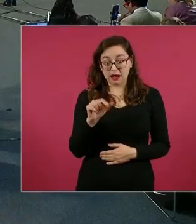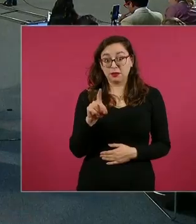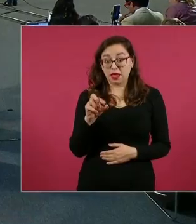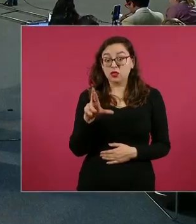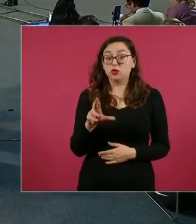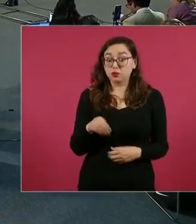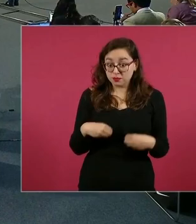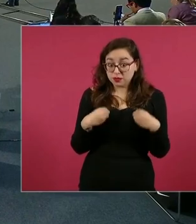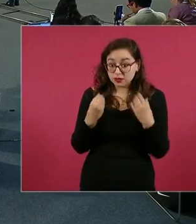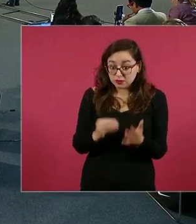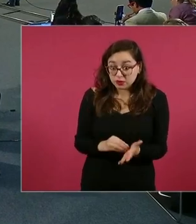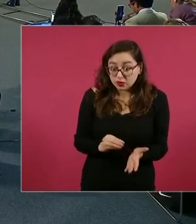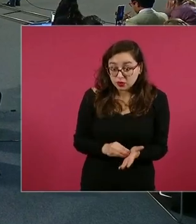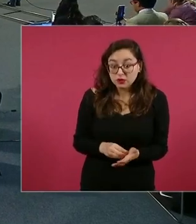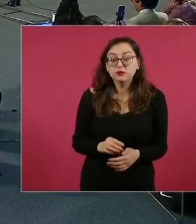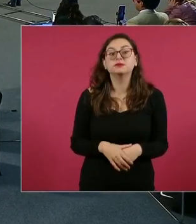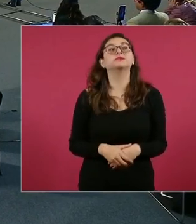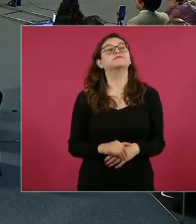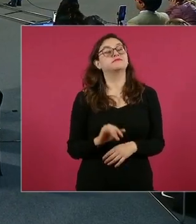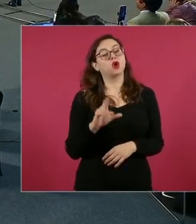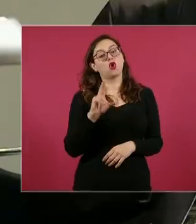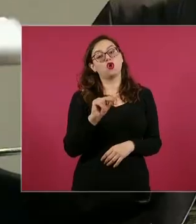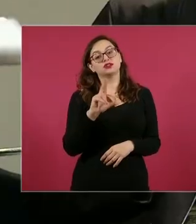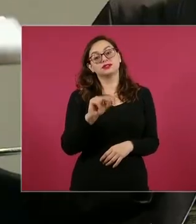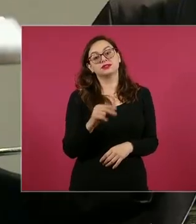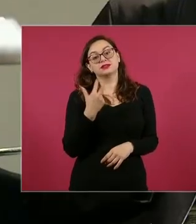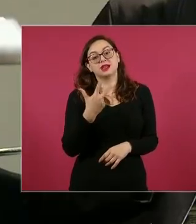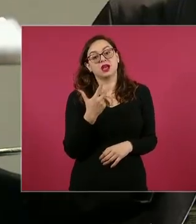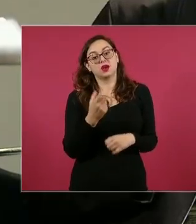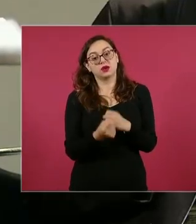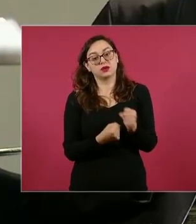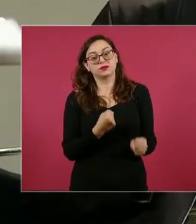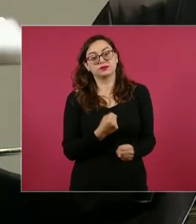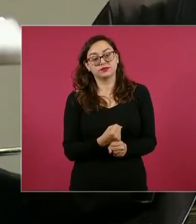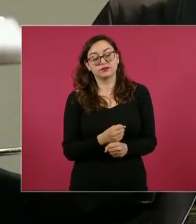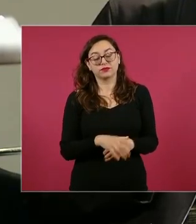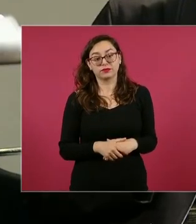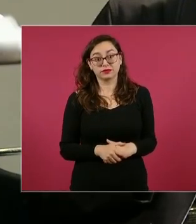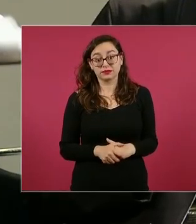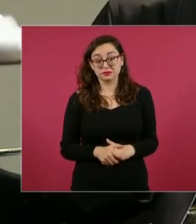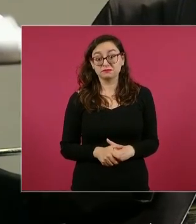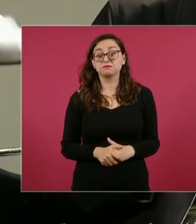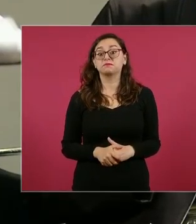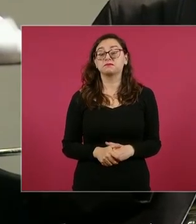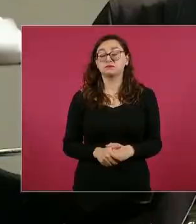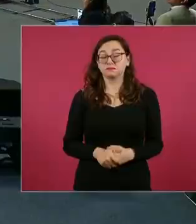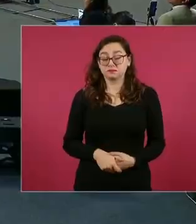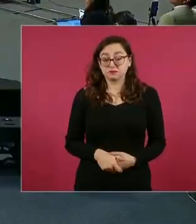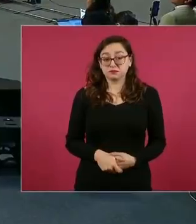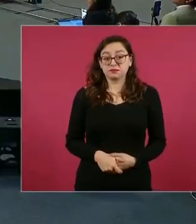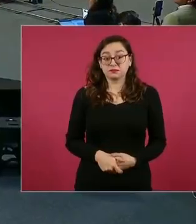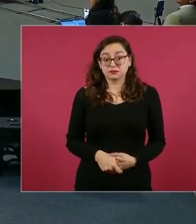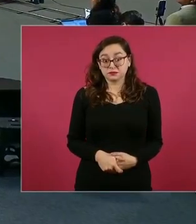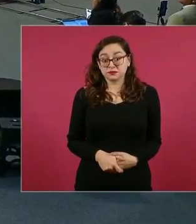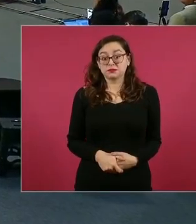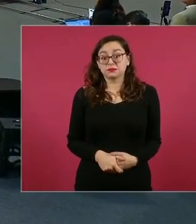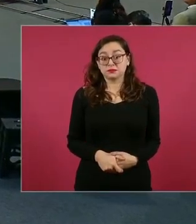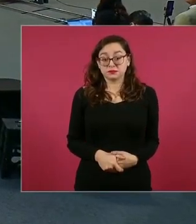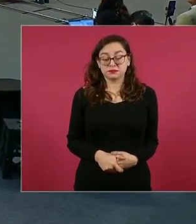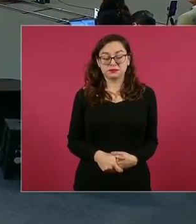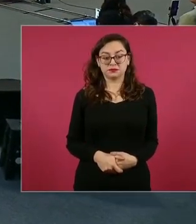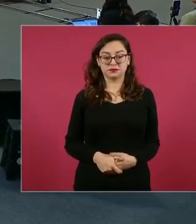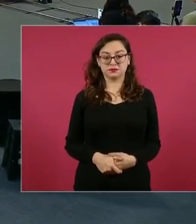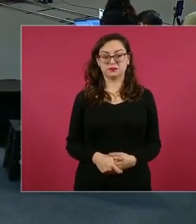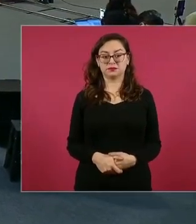todavía tiene 8 años creo sí sí sí